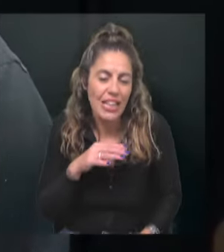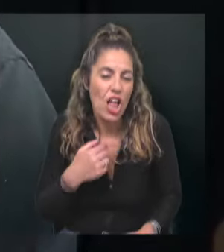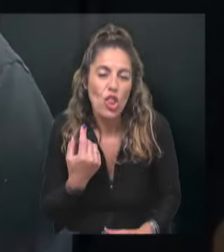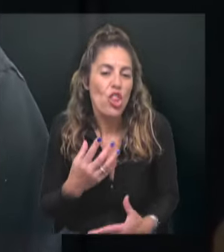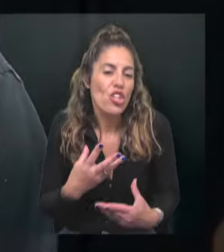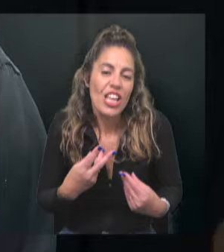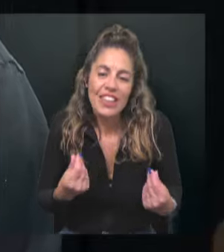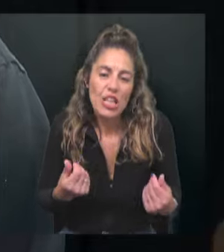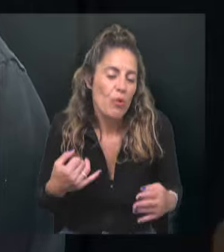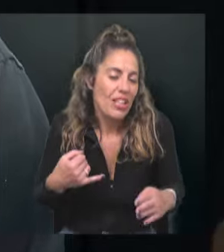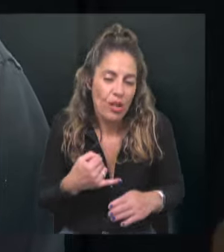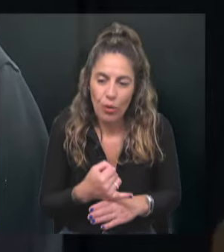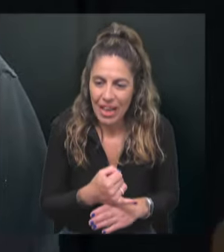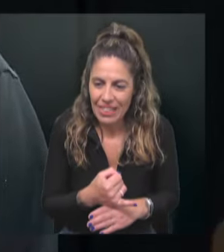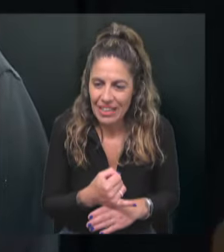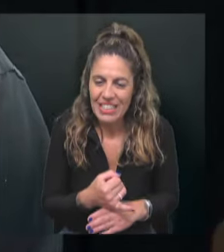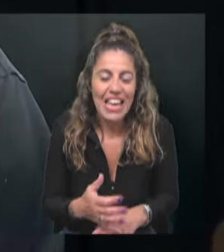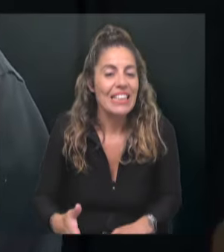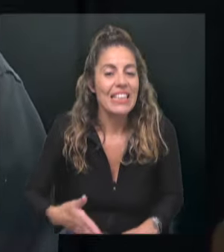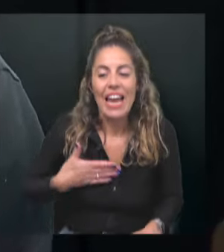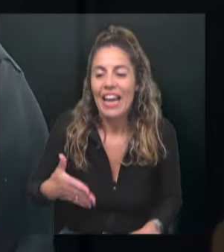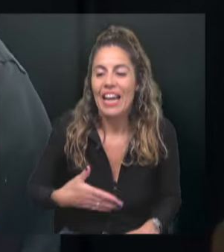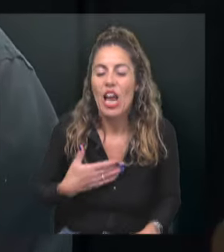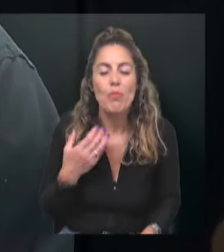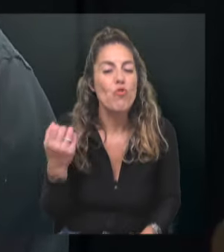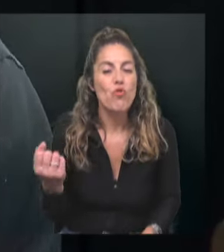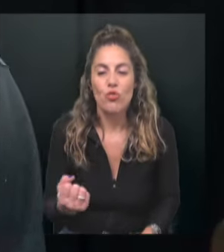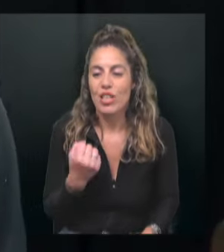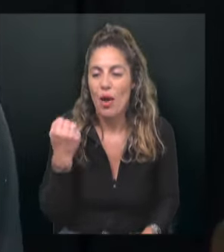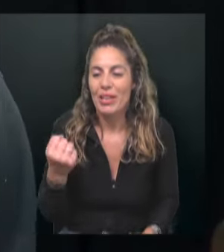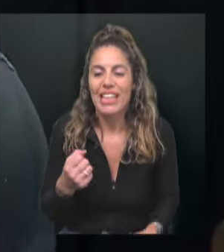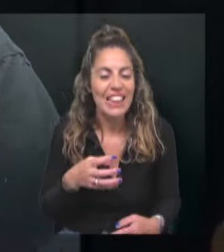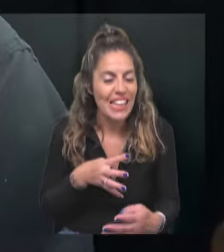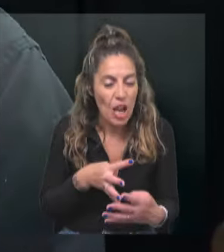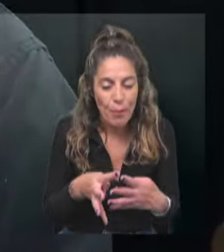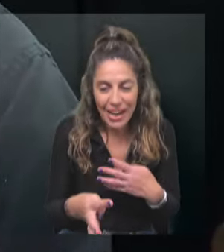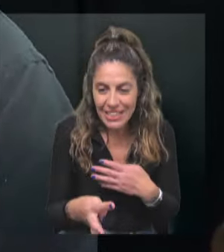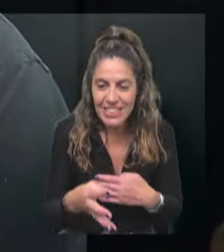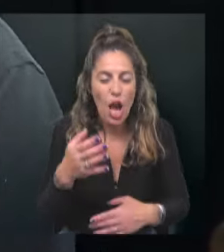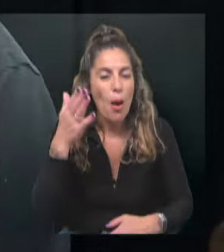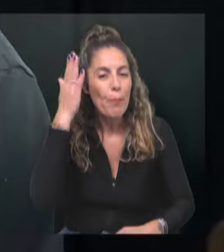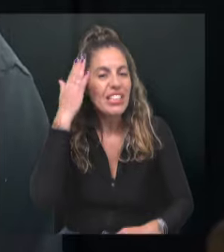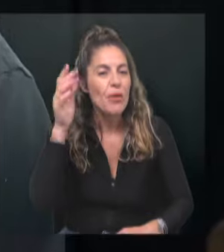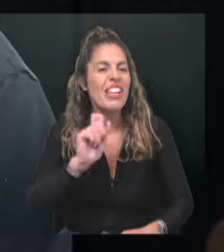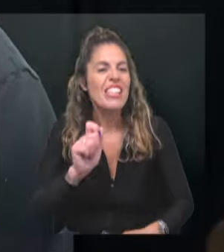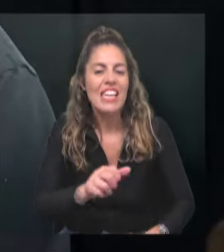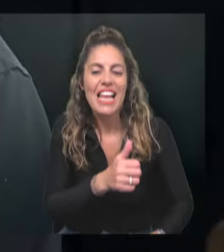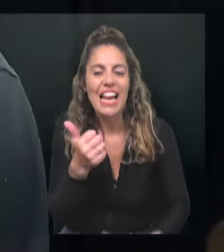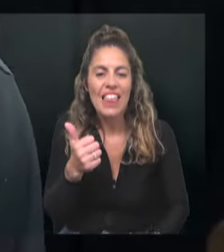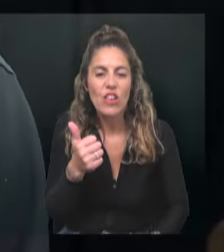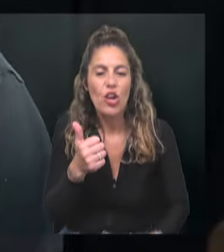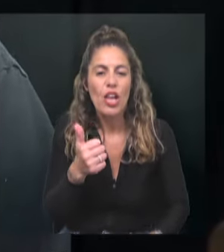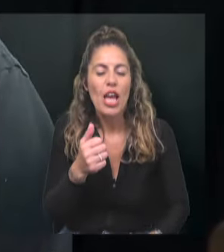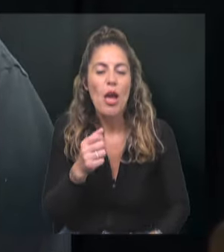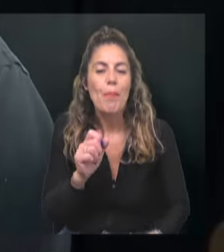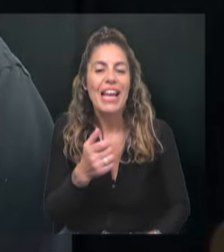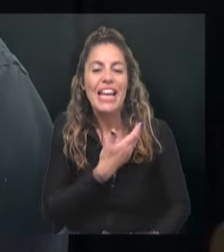eh y que el reclamo fundamental de transparencia para saber quién es el ganador es para que gobierne